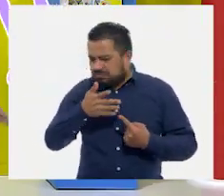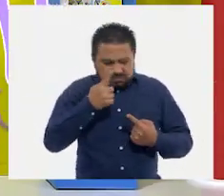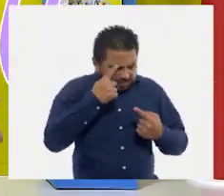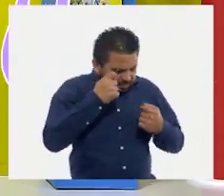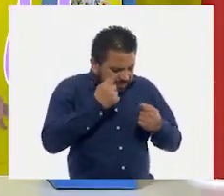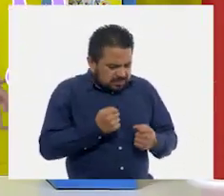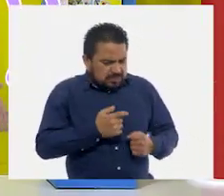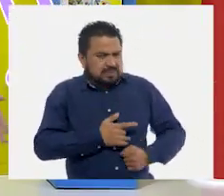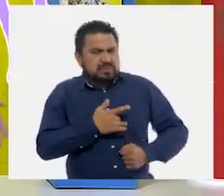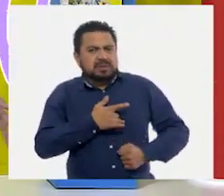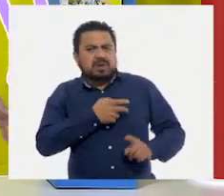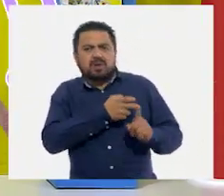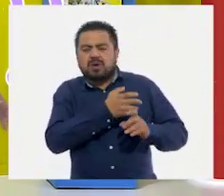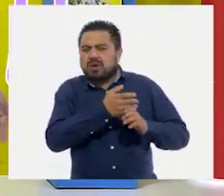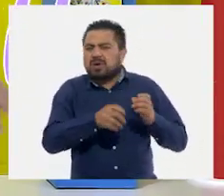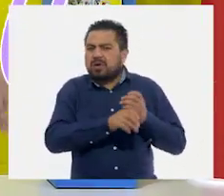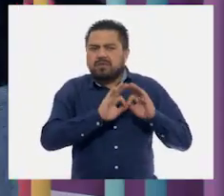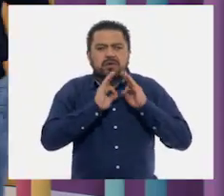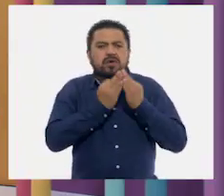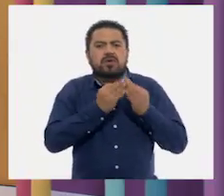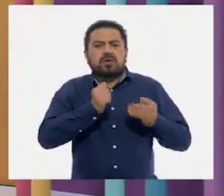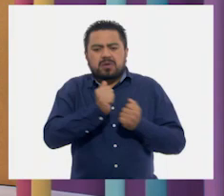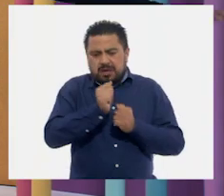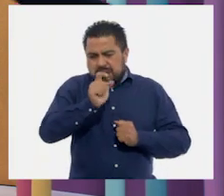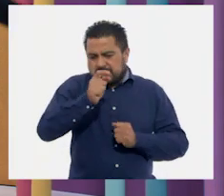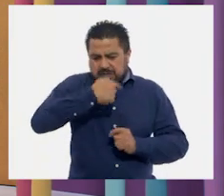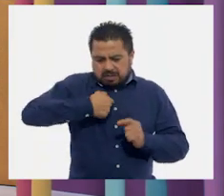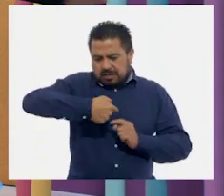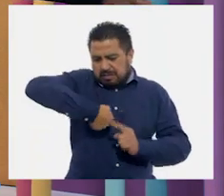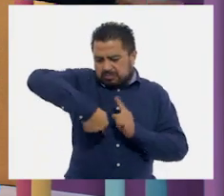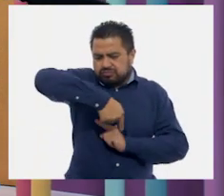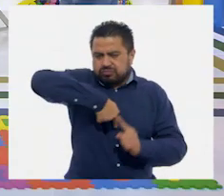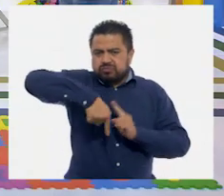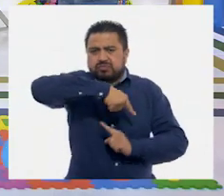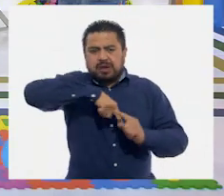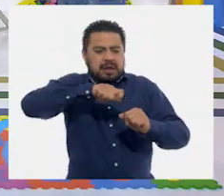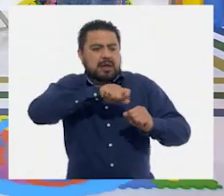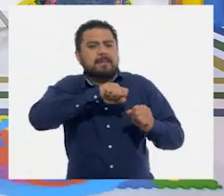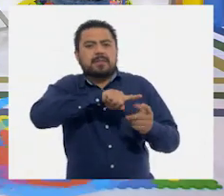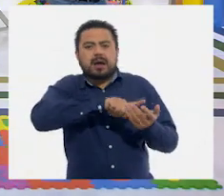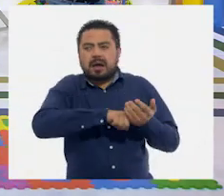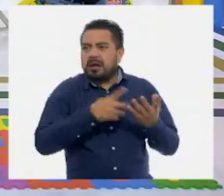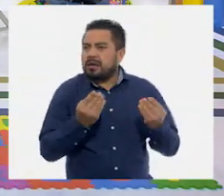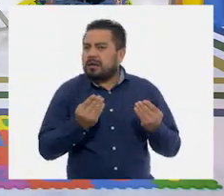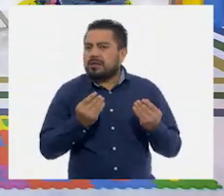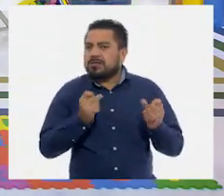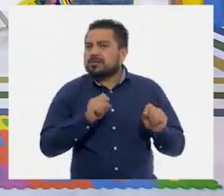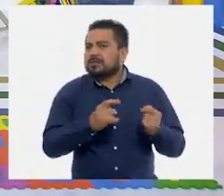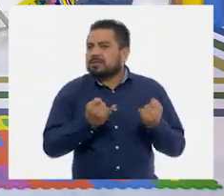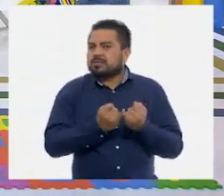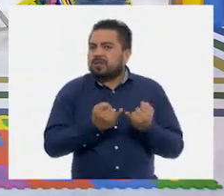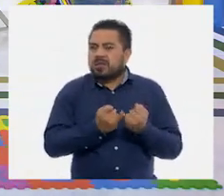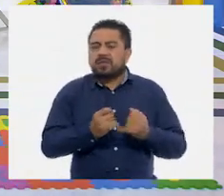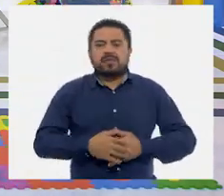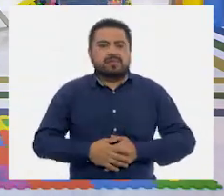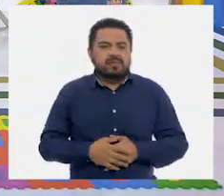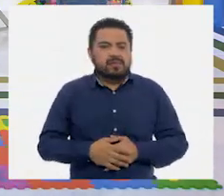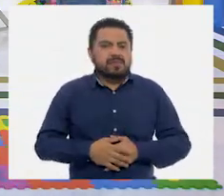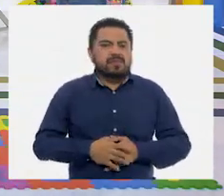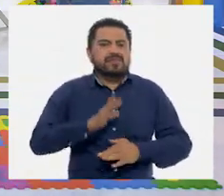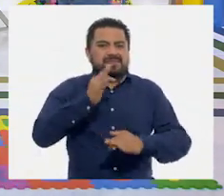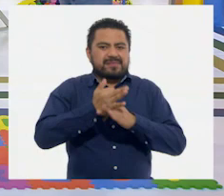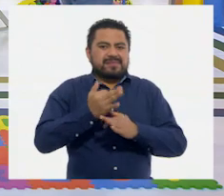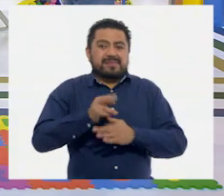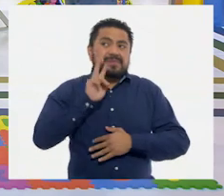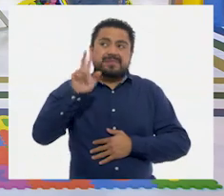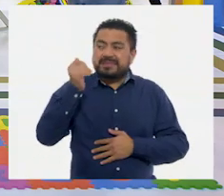Seguramente todas esas espirales se formaron cuando yo giraba. Y la escultura también giró tanto, ¿no? Que se mostraron